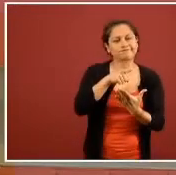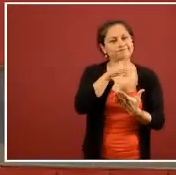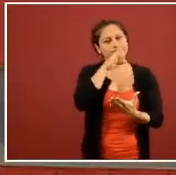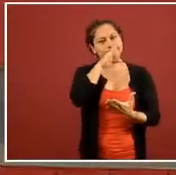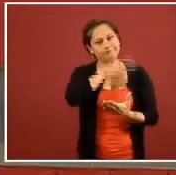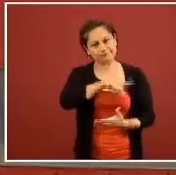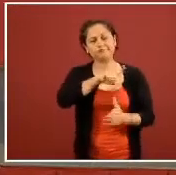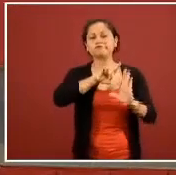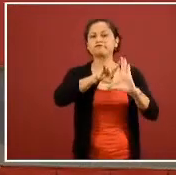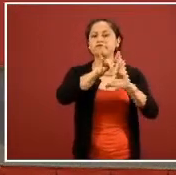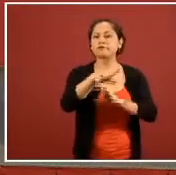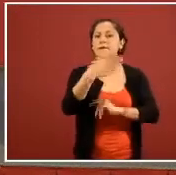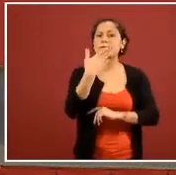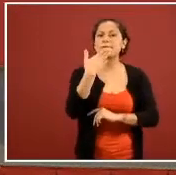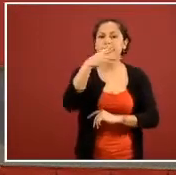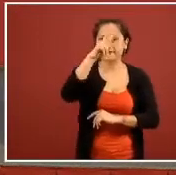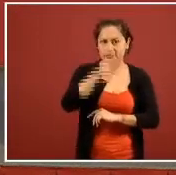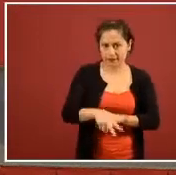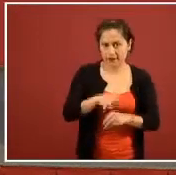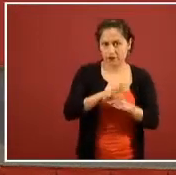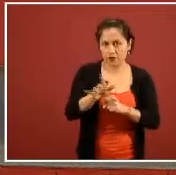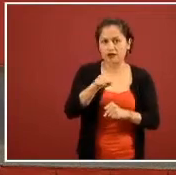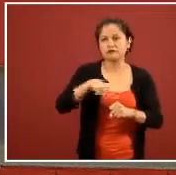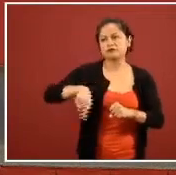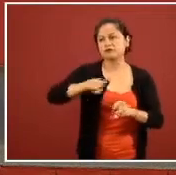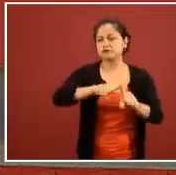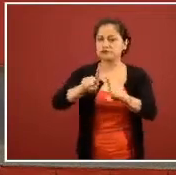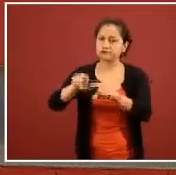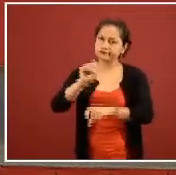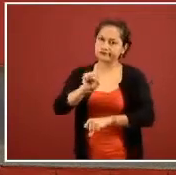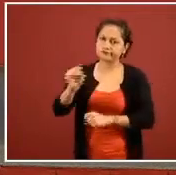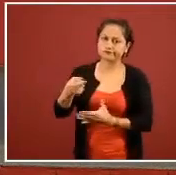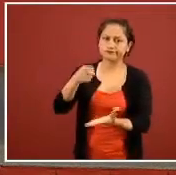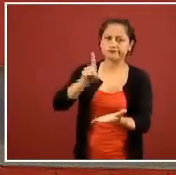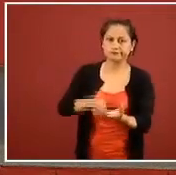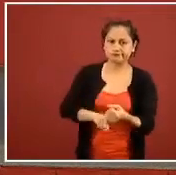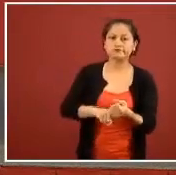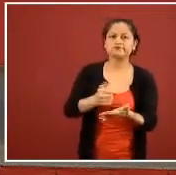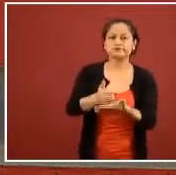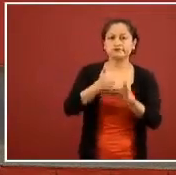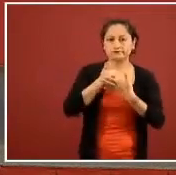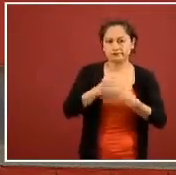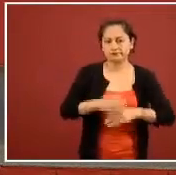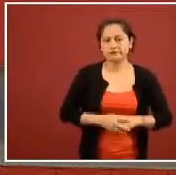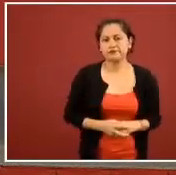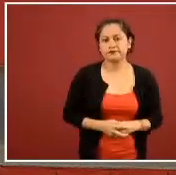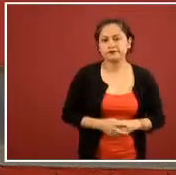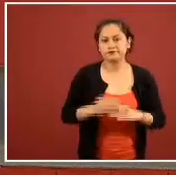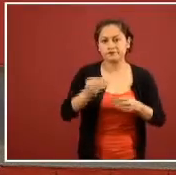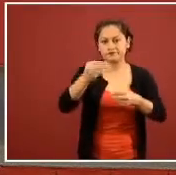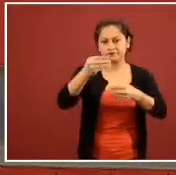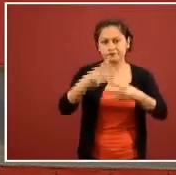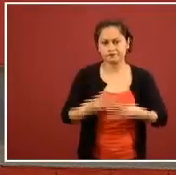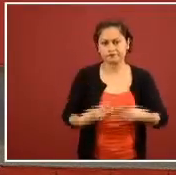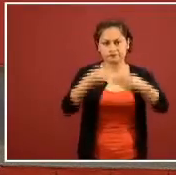propia Dirección General de Promoción de la Salud. Podemos, si quieren, bajar un poco para que vean toda